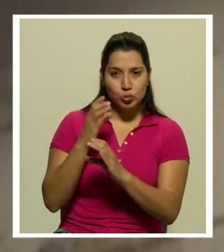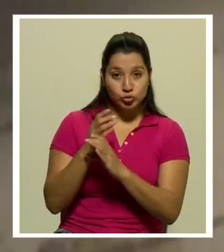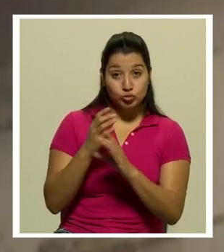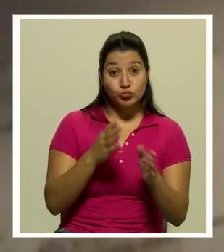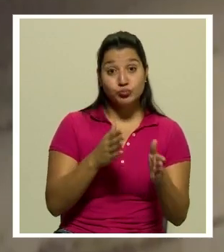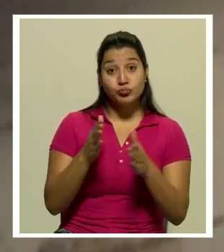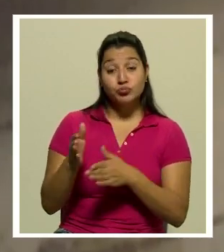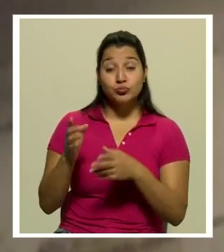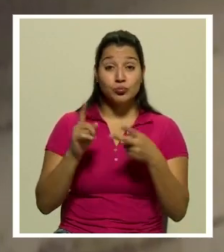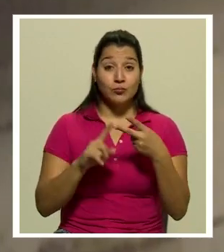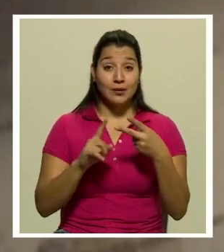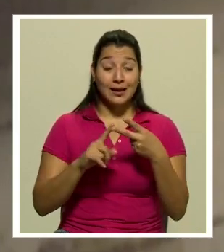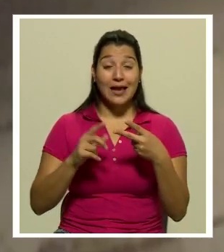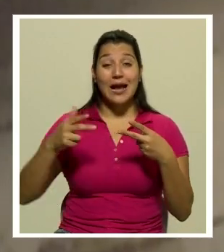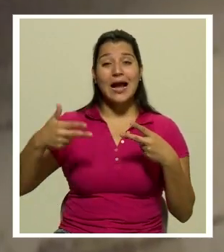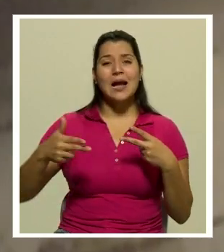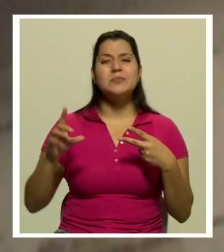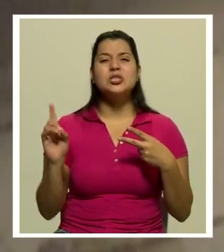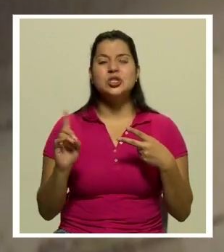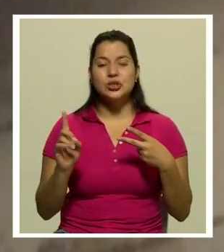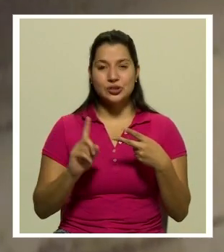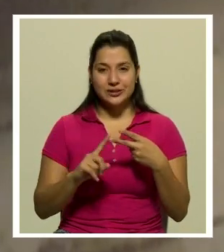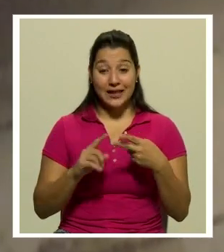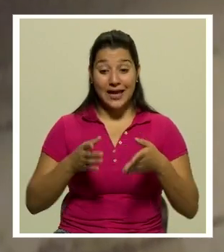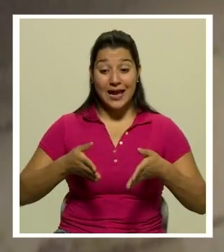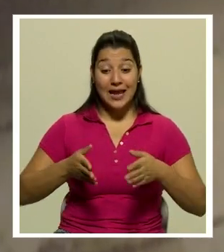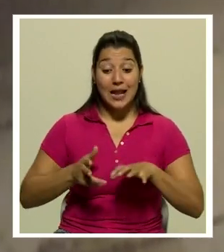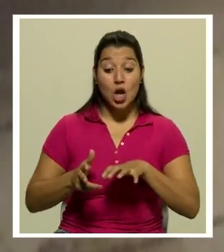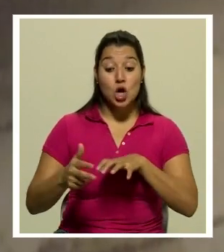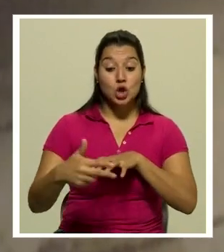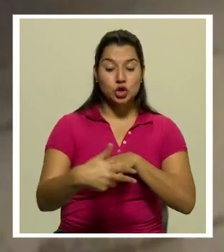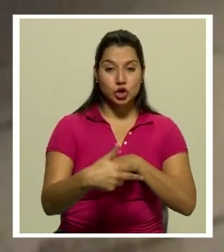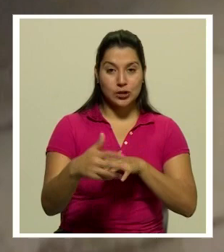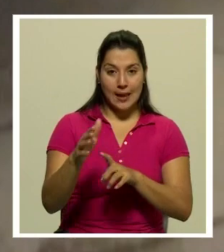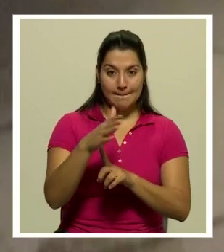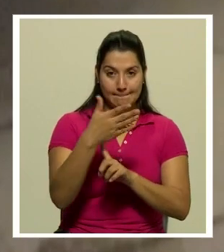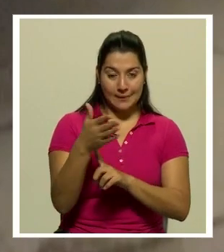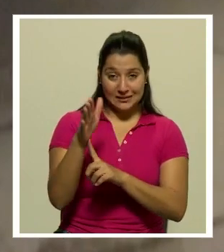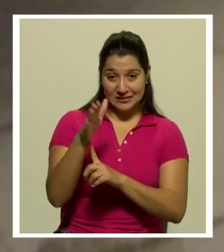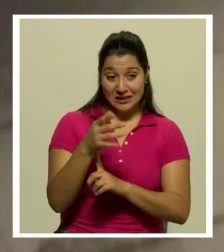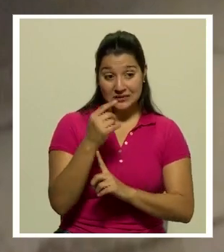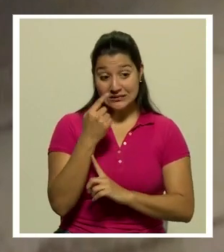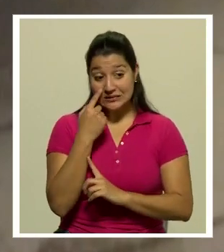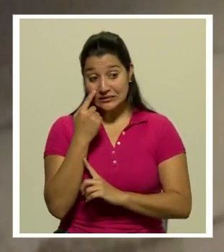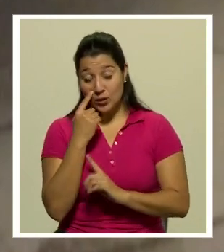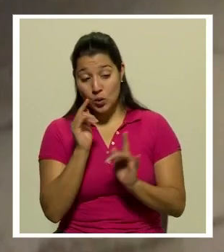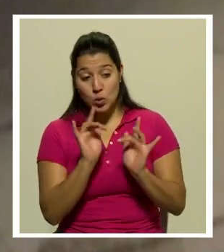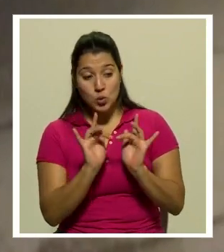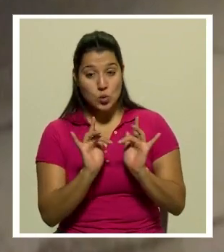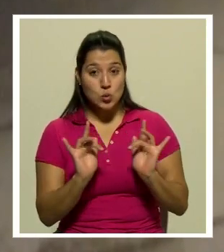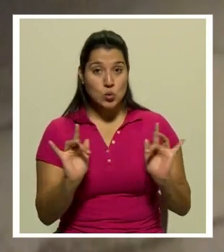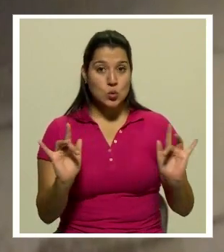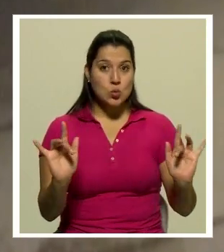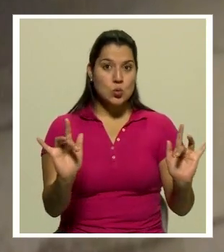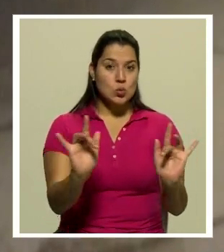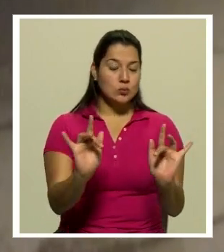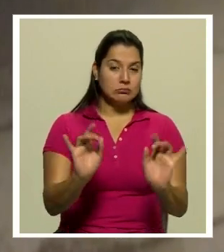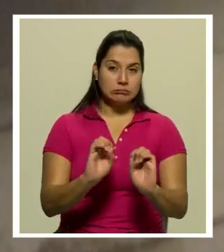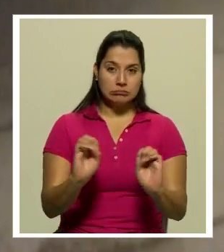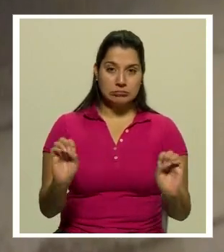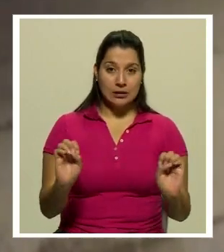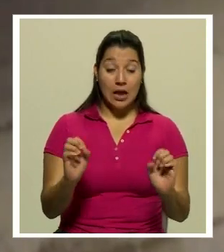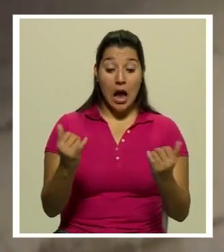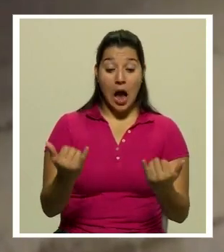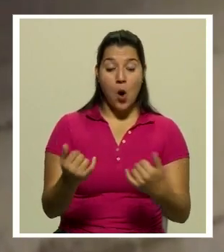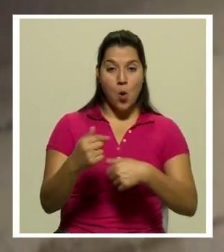Pasamos ahora a la segunda cámara que está en la rotonda de la Bandera, que se ve completamente despejada. Son